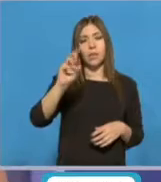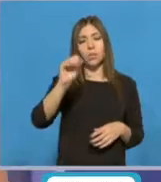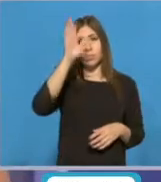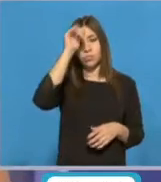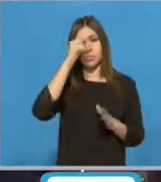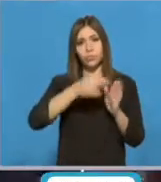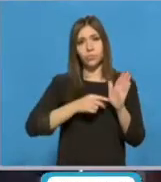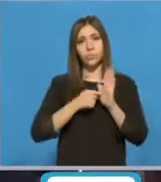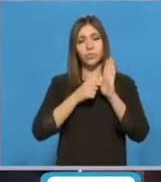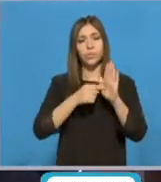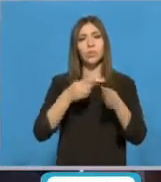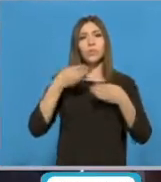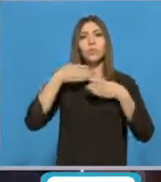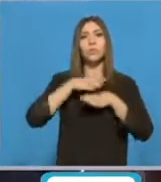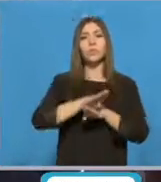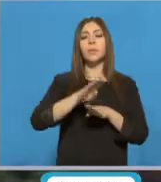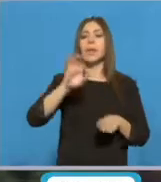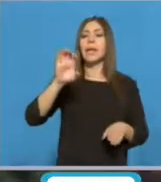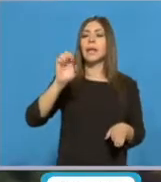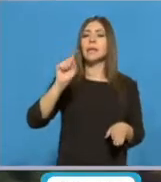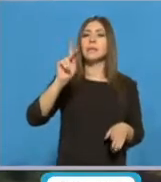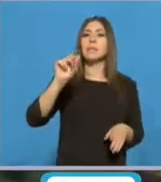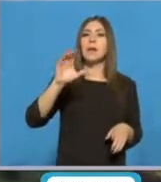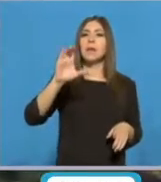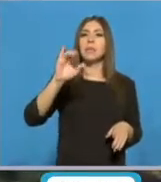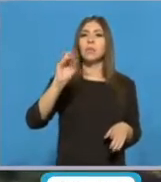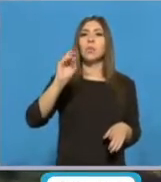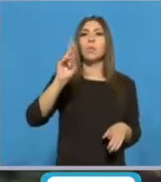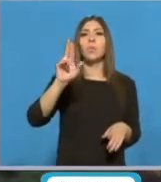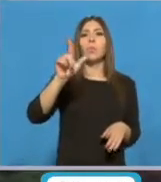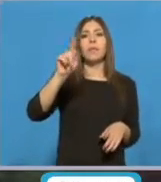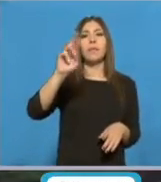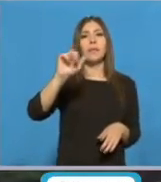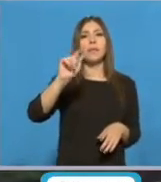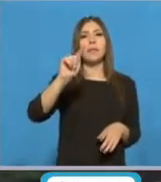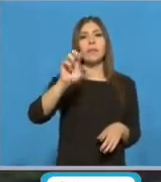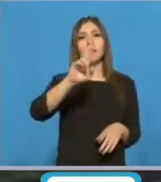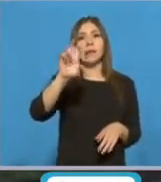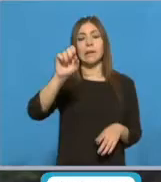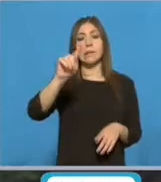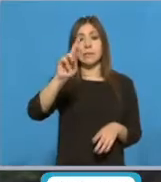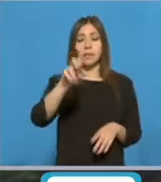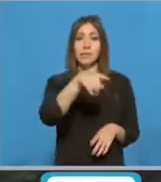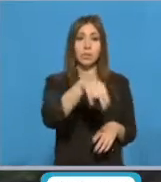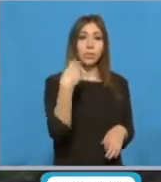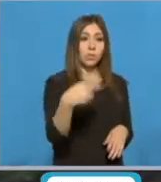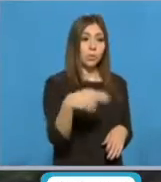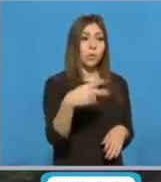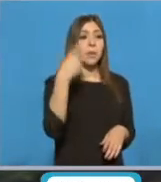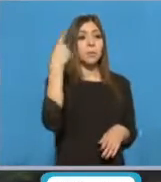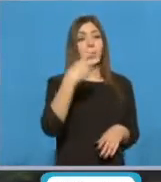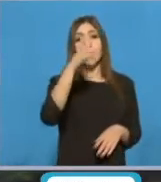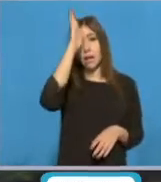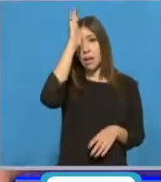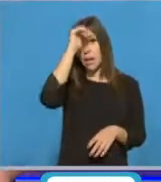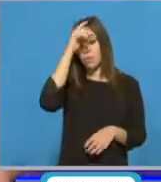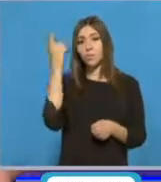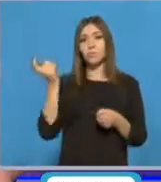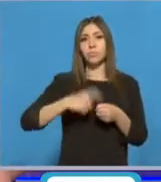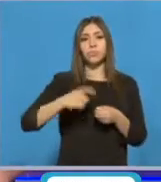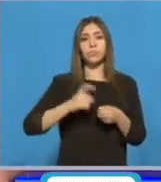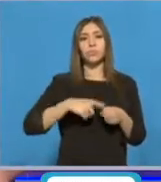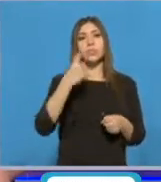Espacio Ultraterrestre, así se llama de manera oficial. Y en este tratado, que ahora ya 129 países